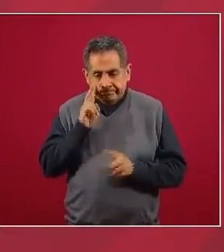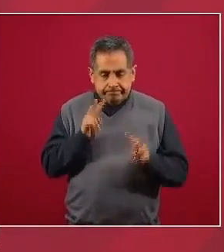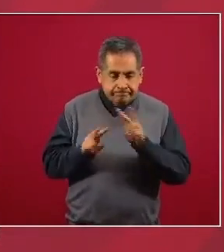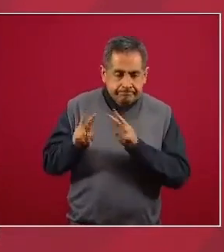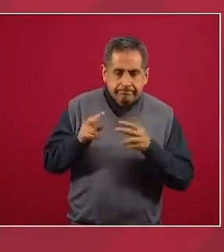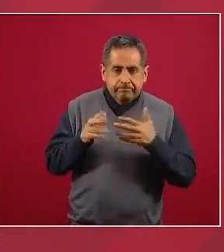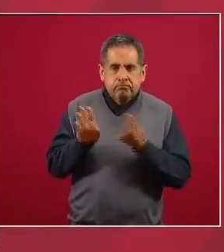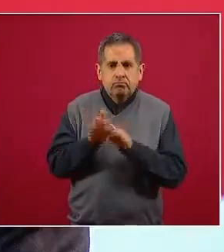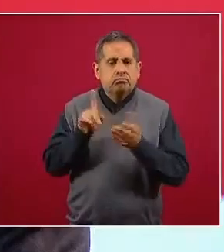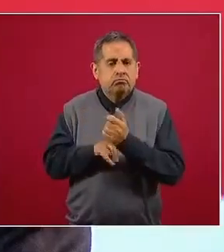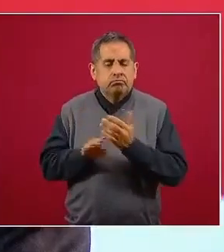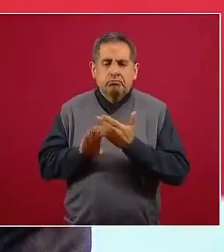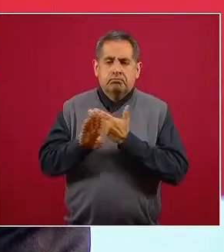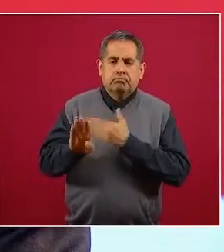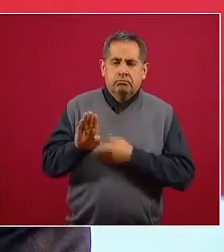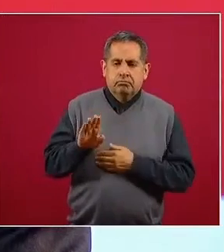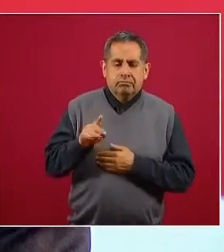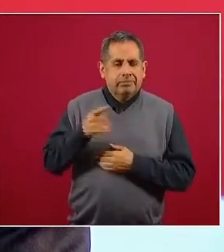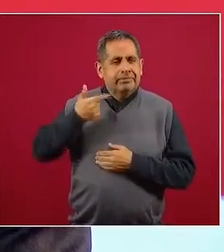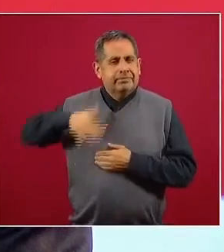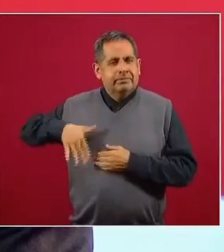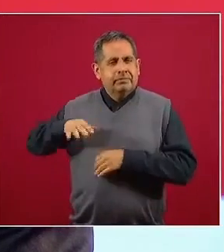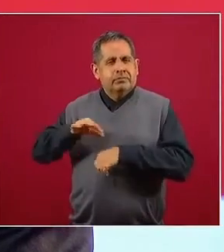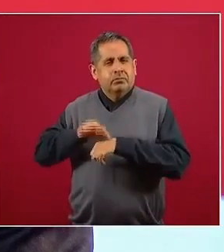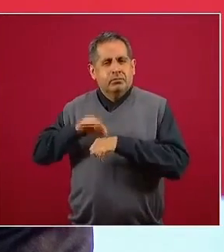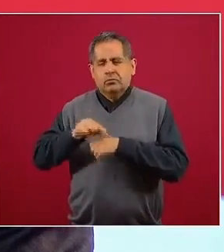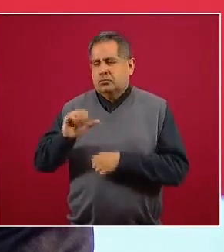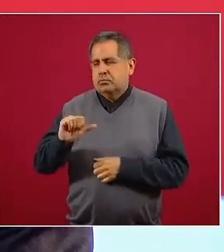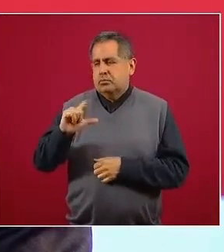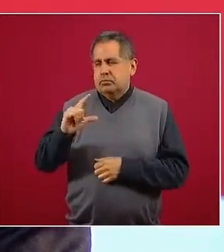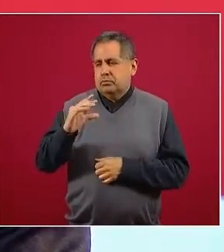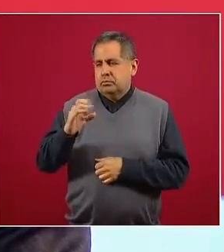la inmunidad. El doctor Alcocer nos ha explicado